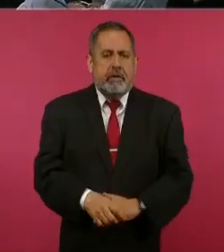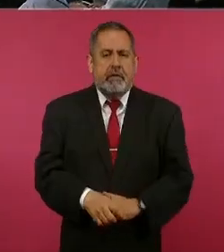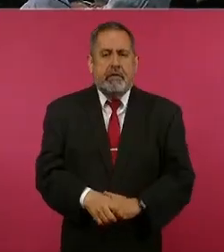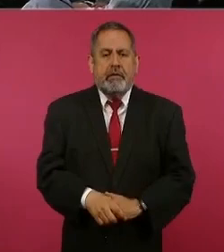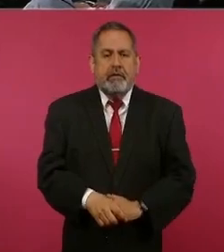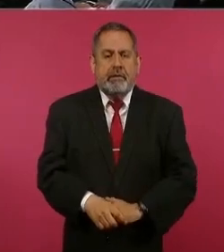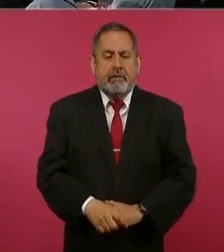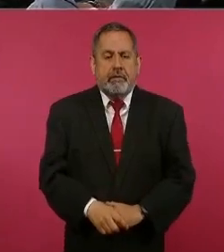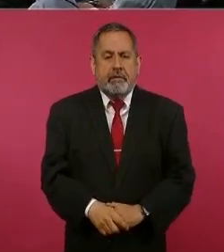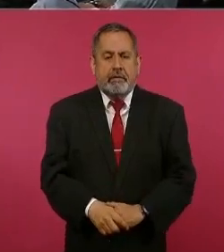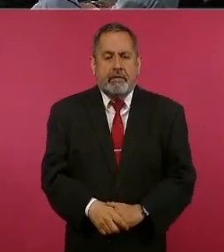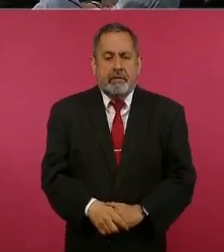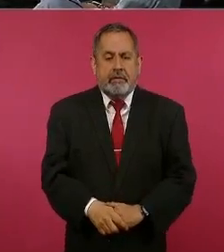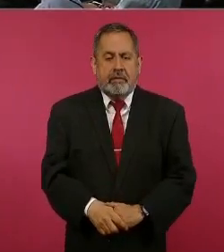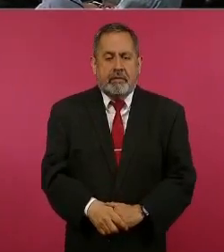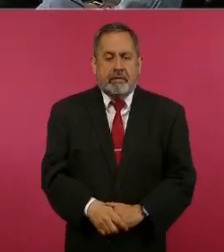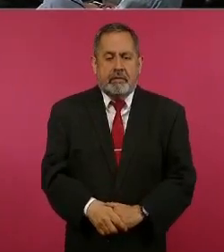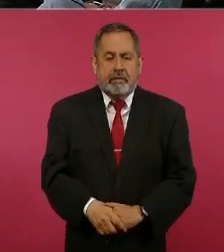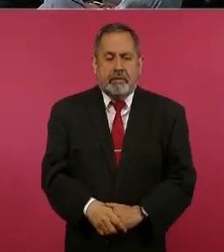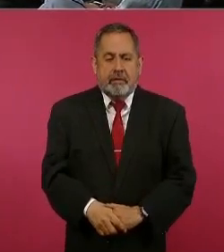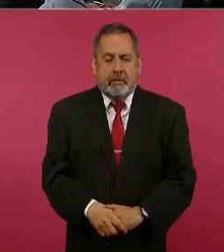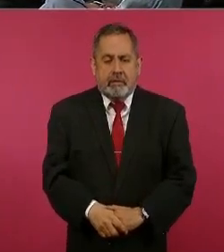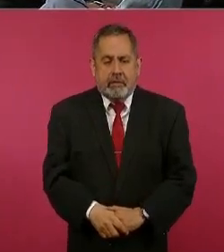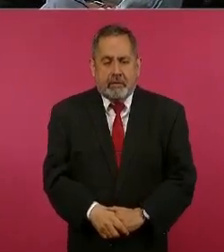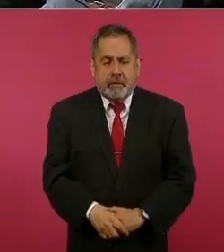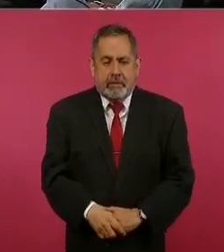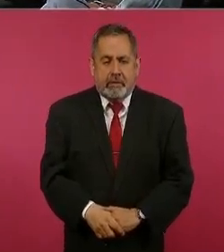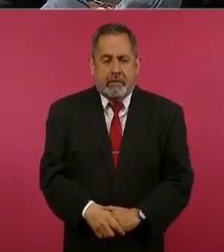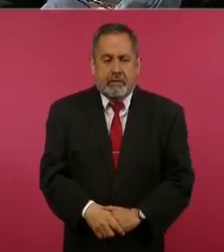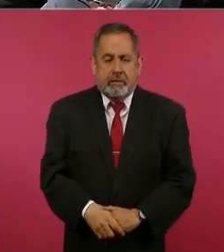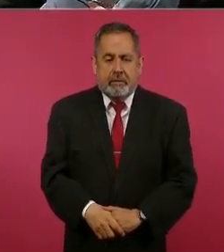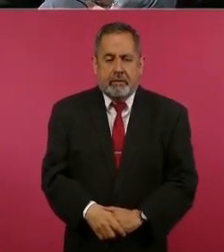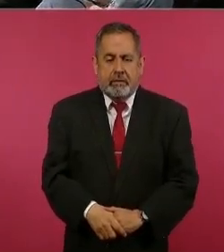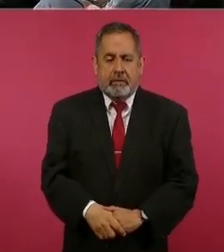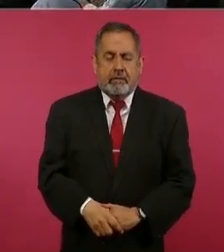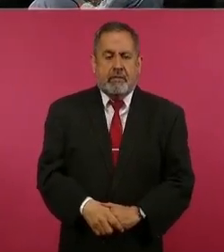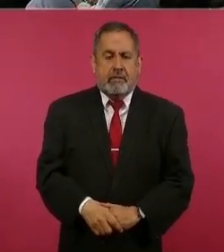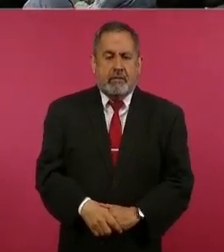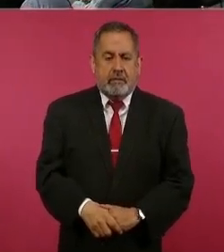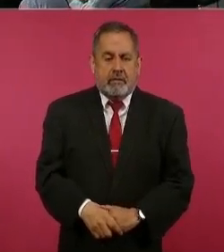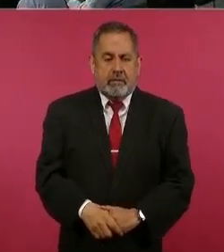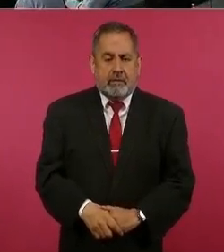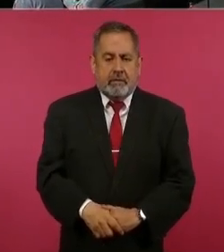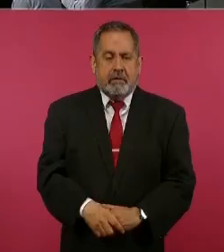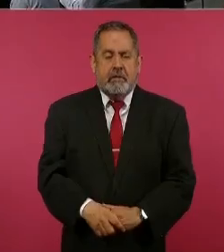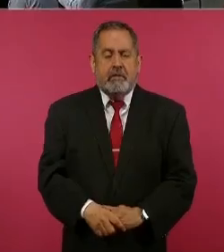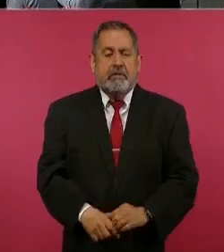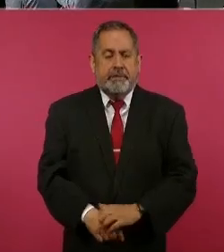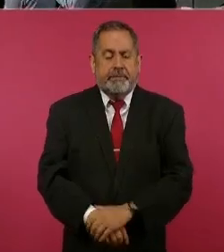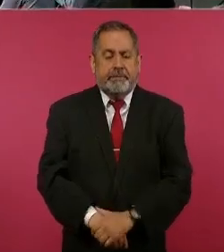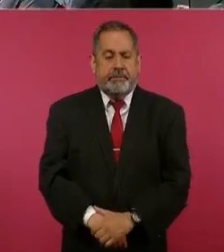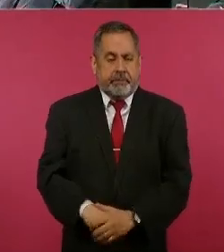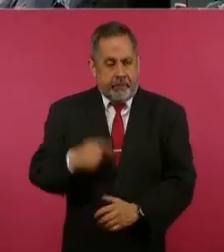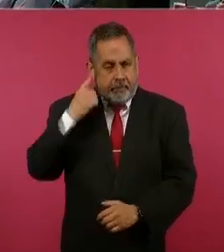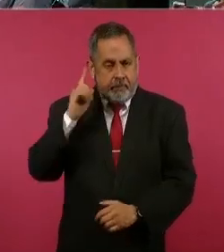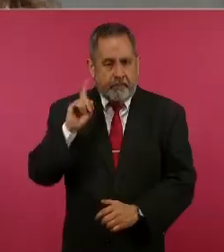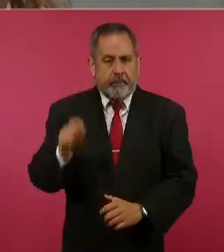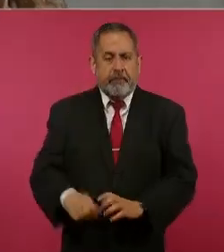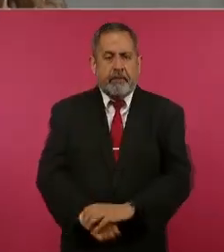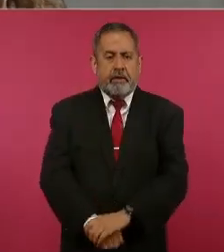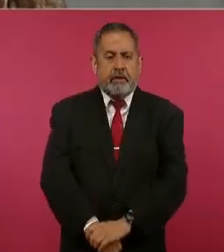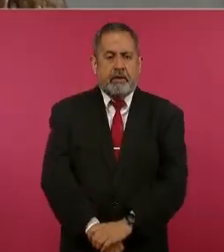En esta reunión, aparte de la exploración espacial, también se habló, o bueno, eso lo manejó la Embajada de Estados Unidos, de